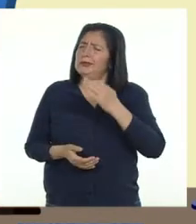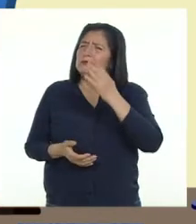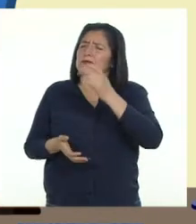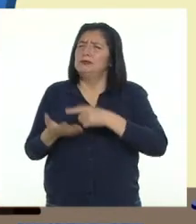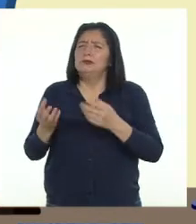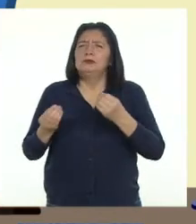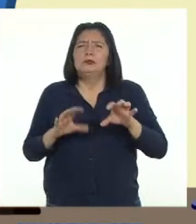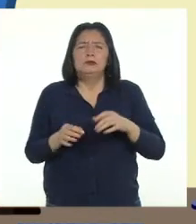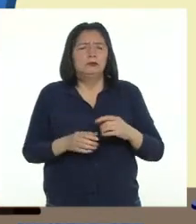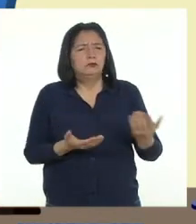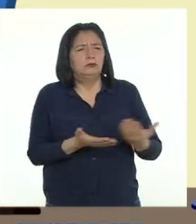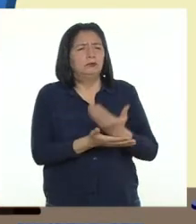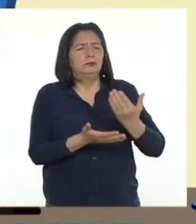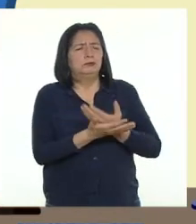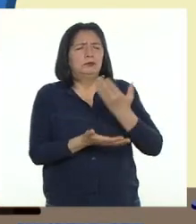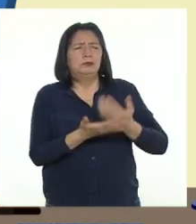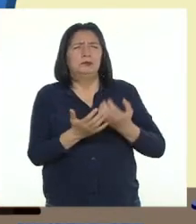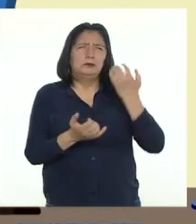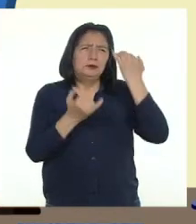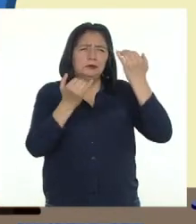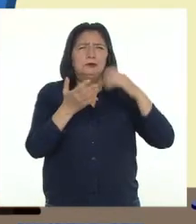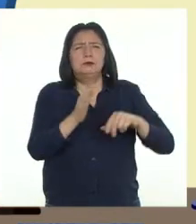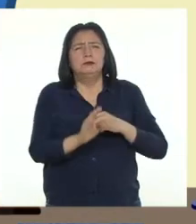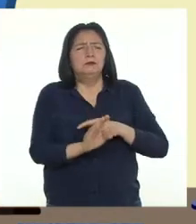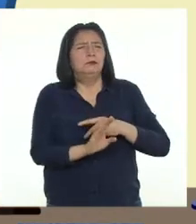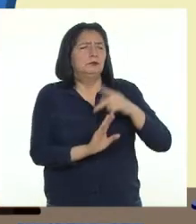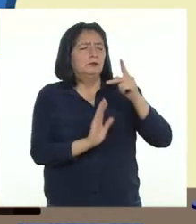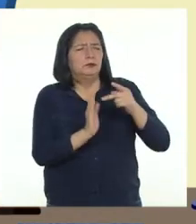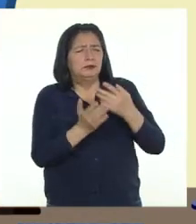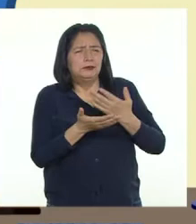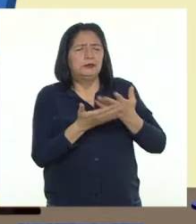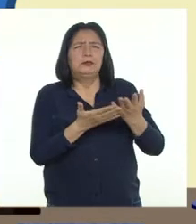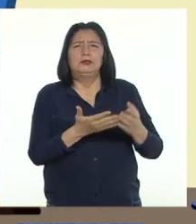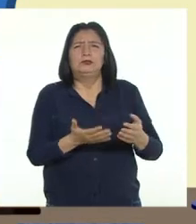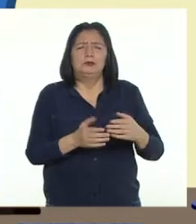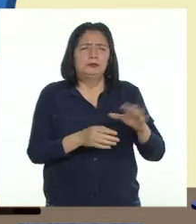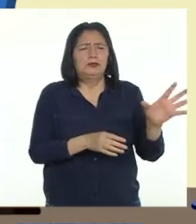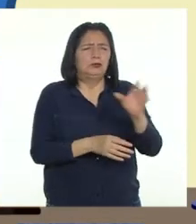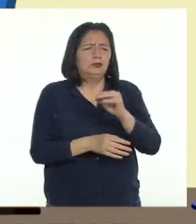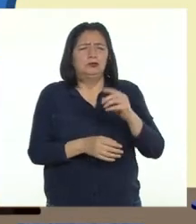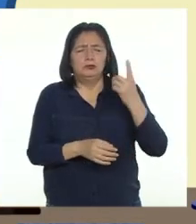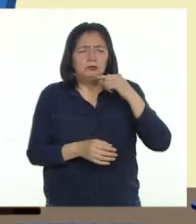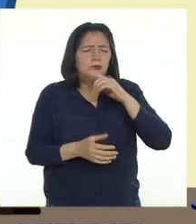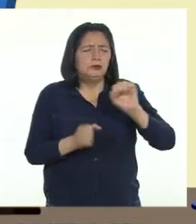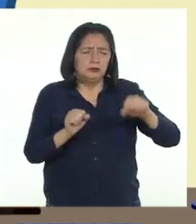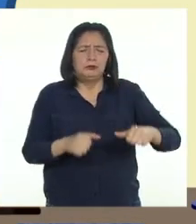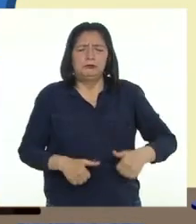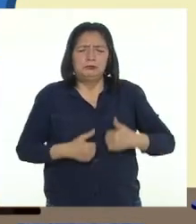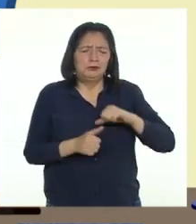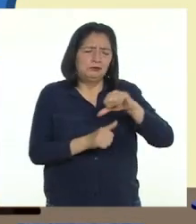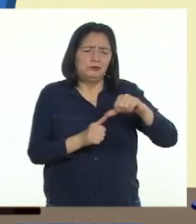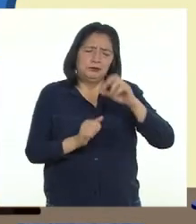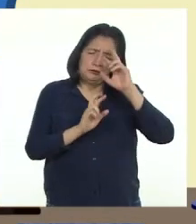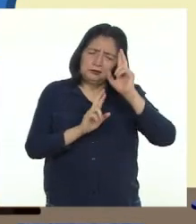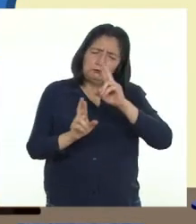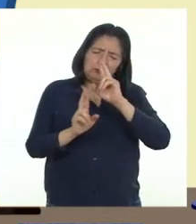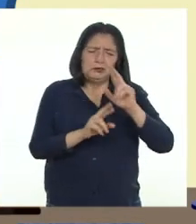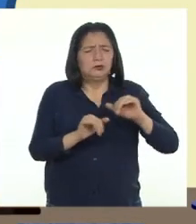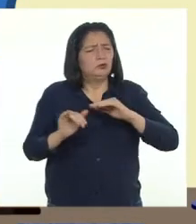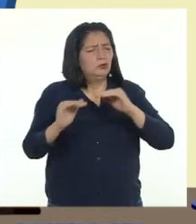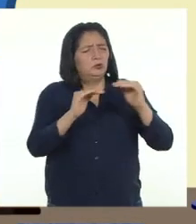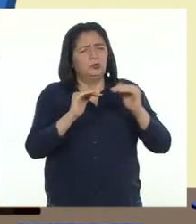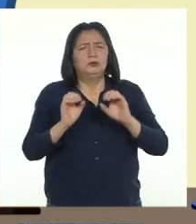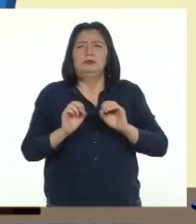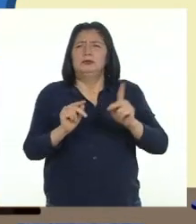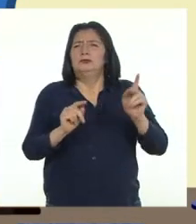Tenemos que hacer nuevas propuestas y proyectos públicos para que todas y todos podamos vivir en armonía, respetándonos con igualdad